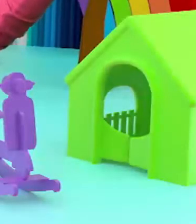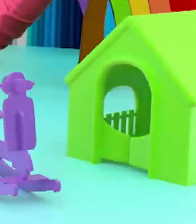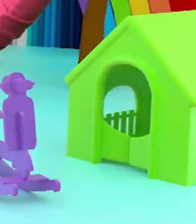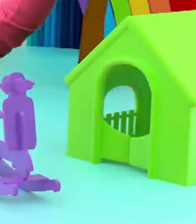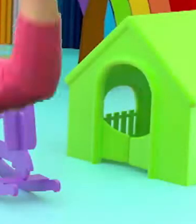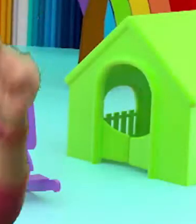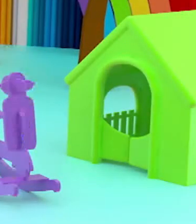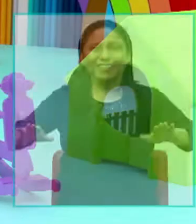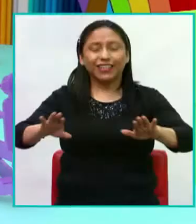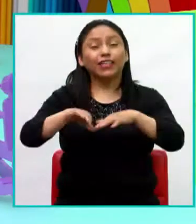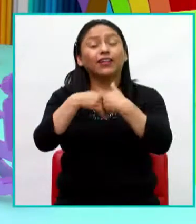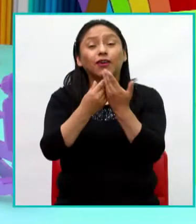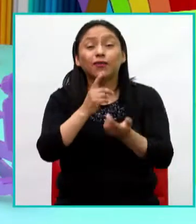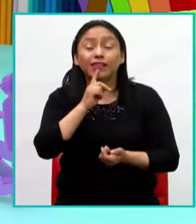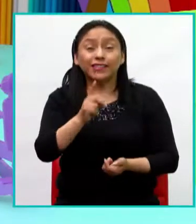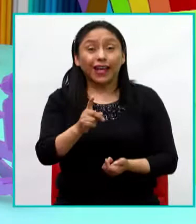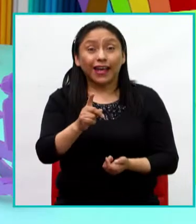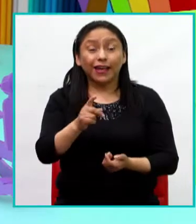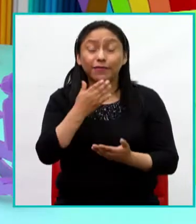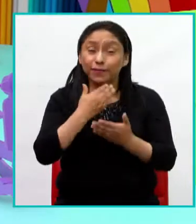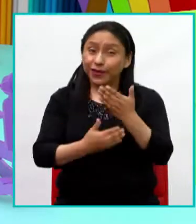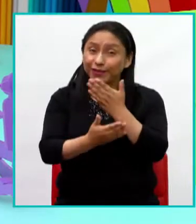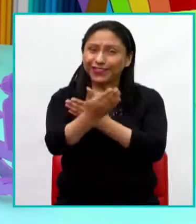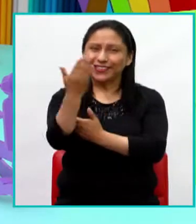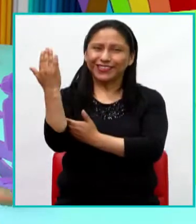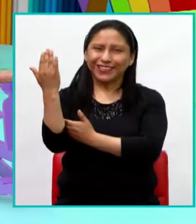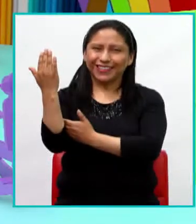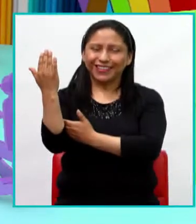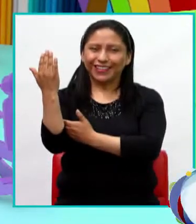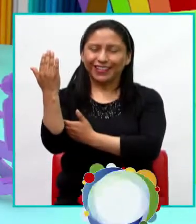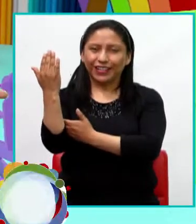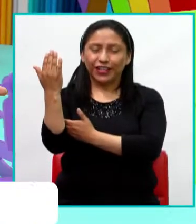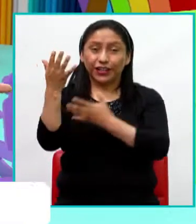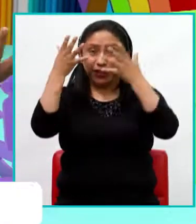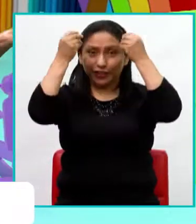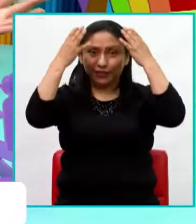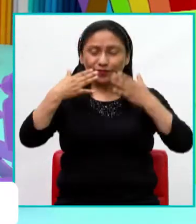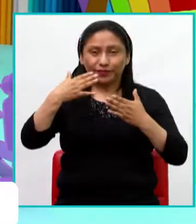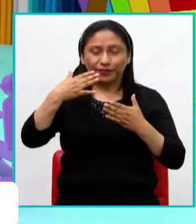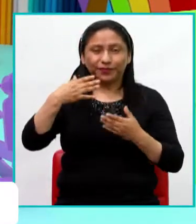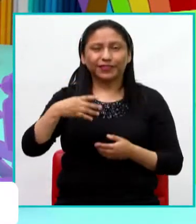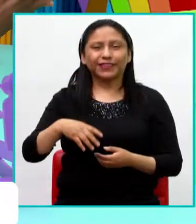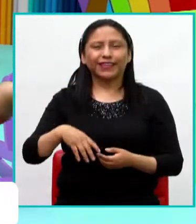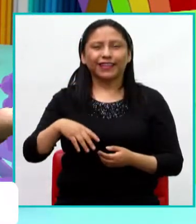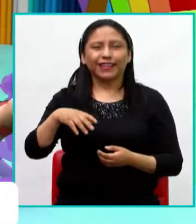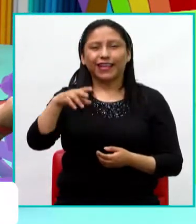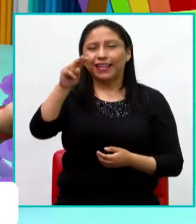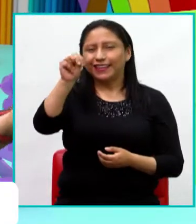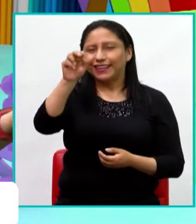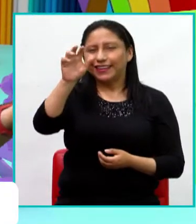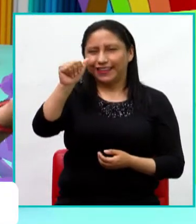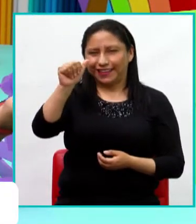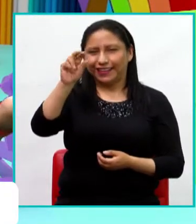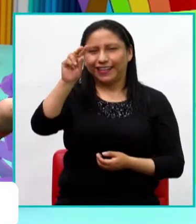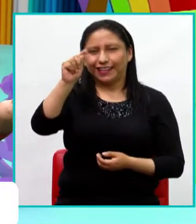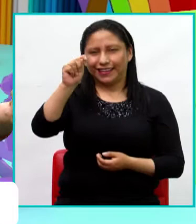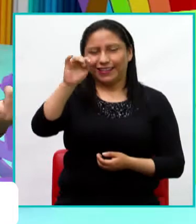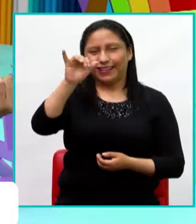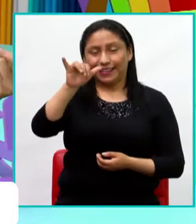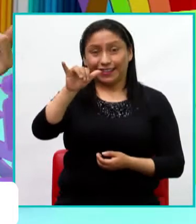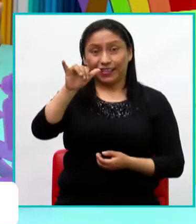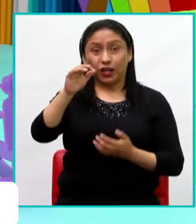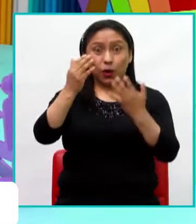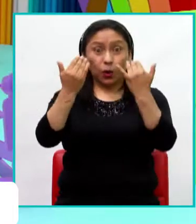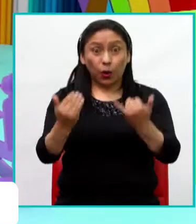Hola niños, ¿cómo están? Buenos días, soy la profesora Natalie y ya saben, me pueden decir Nati. Hoy día